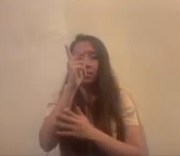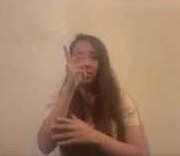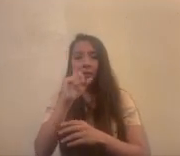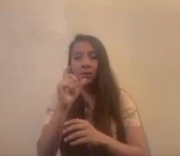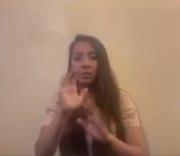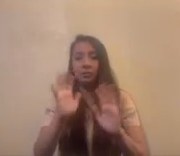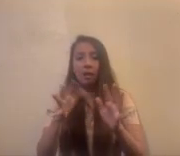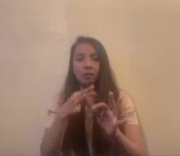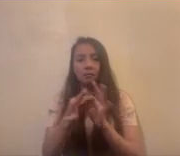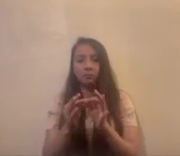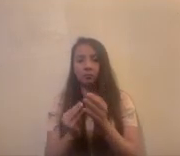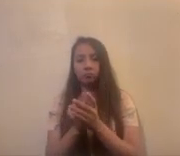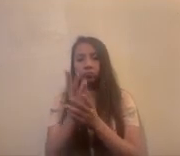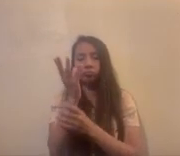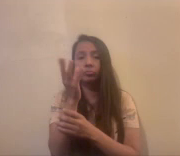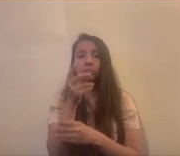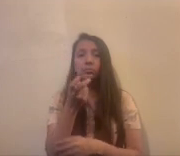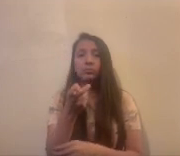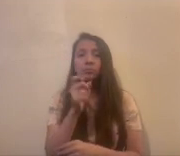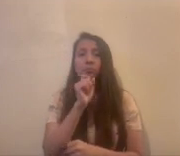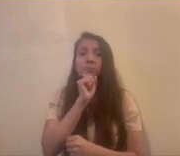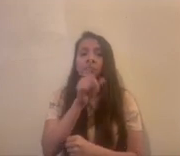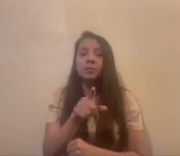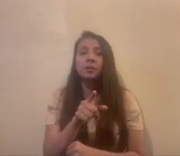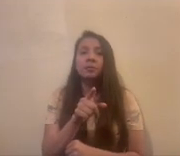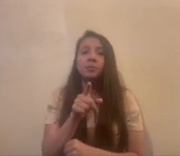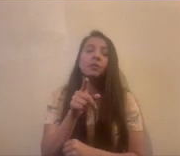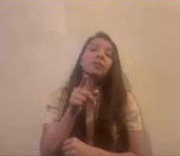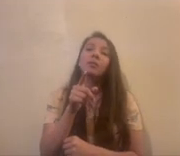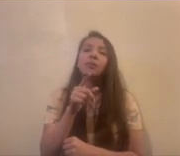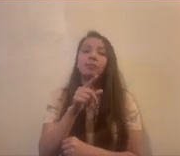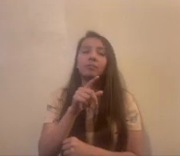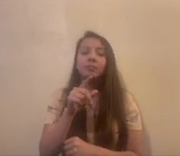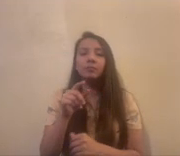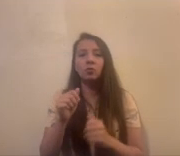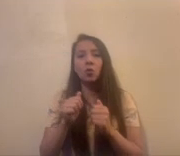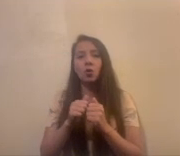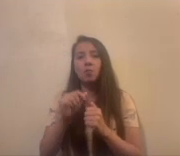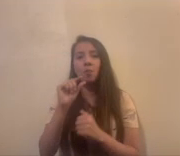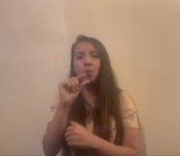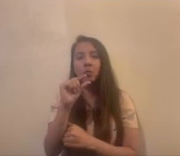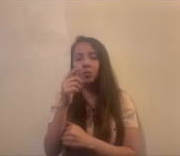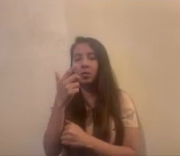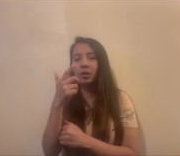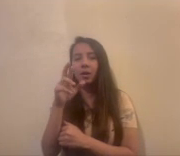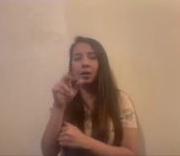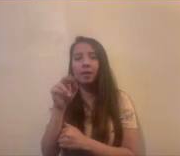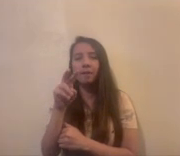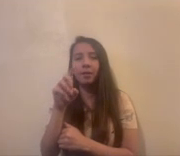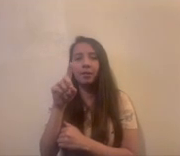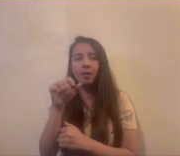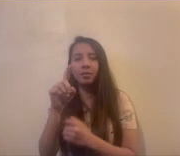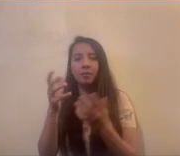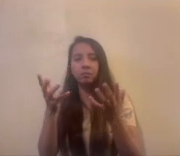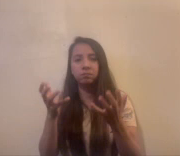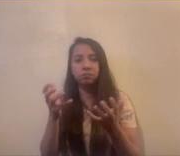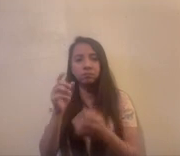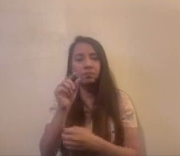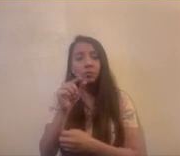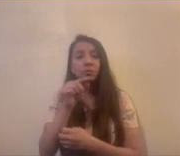desarrollada la planta y desarrollar estas mismas condiciones de experimentación en microgravedad. A su vez